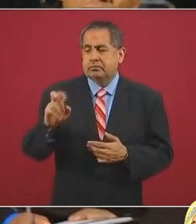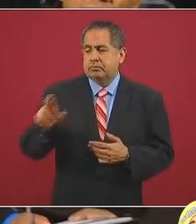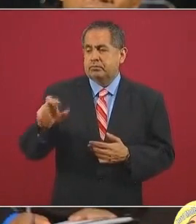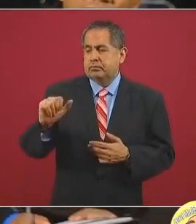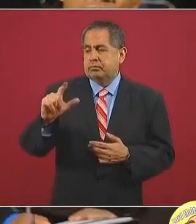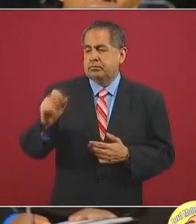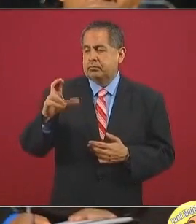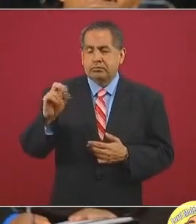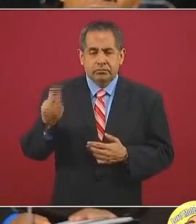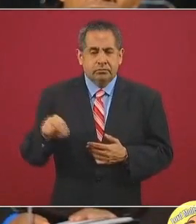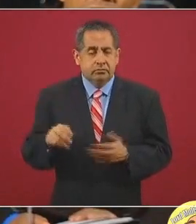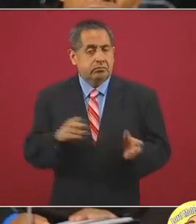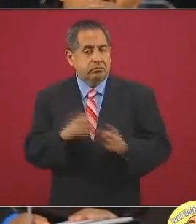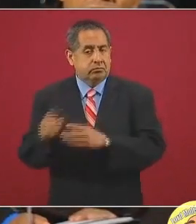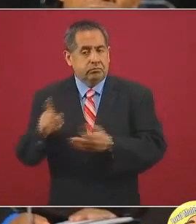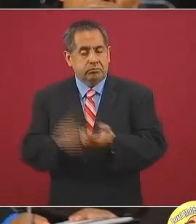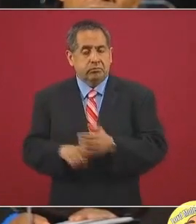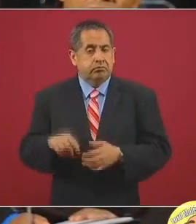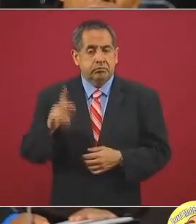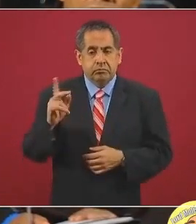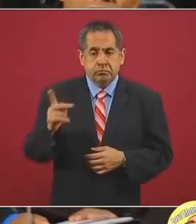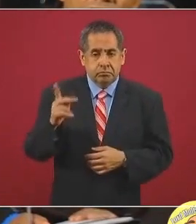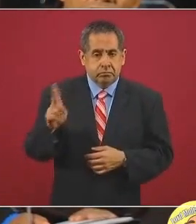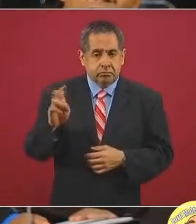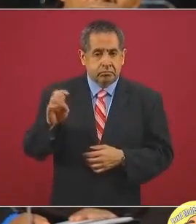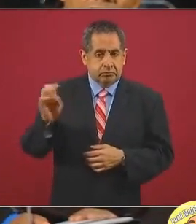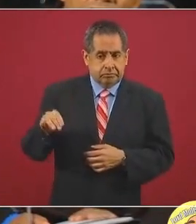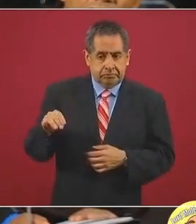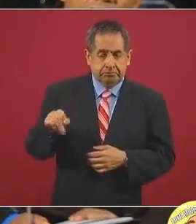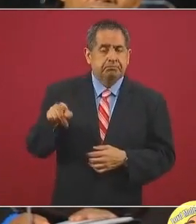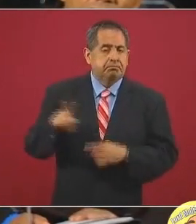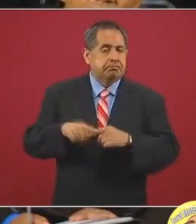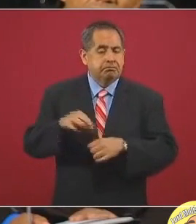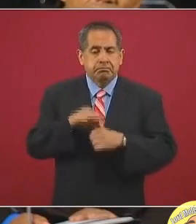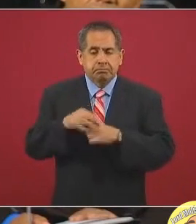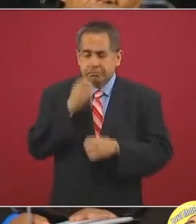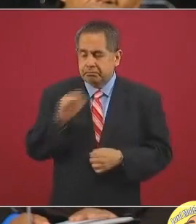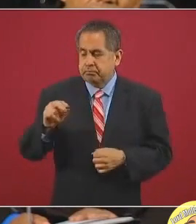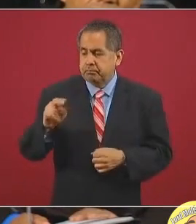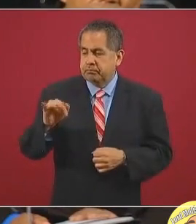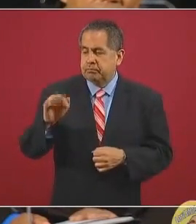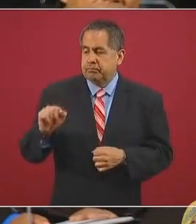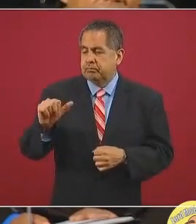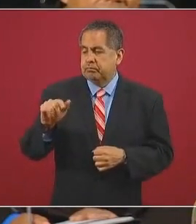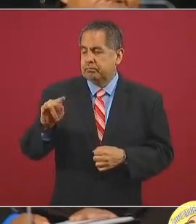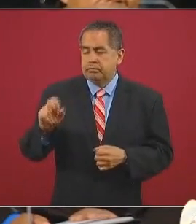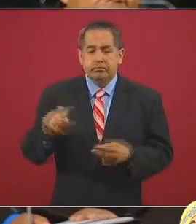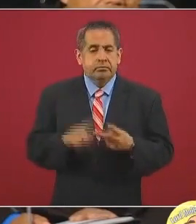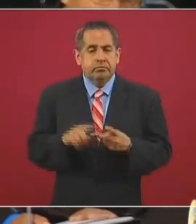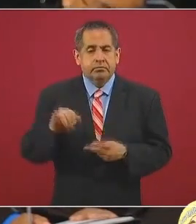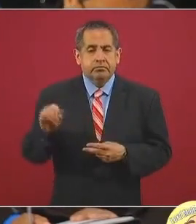Lozano Alarcón. Y por parte del Partido Verde Ecologista, Ninfa Salinas